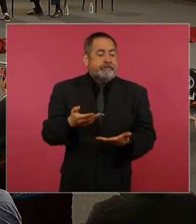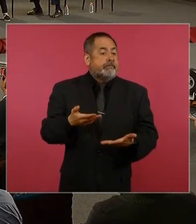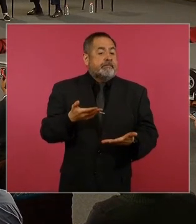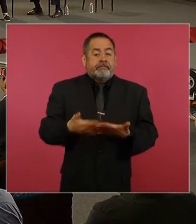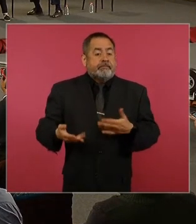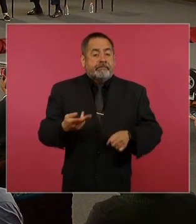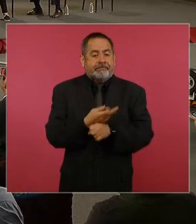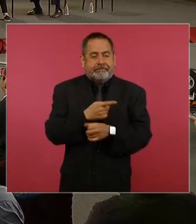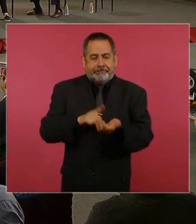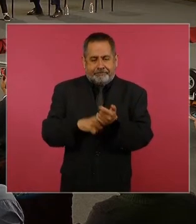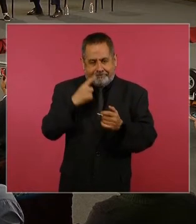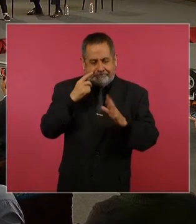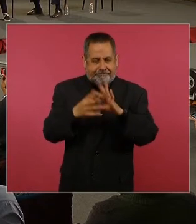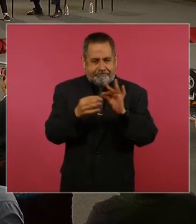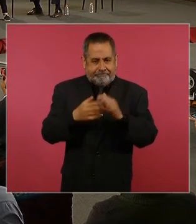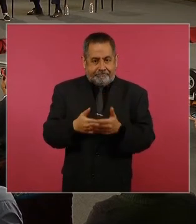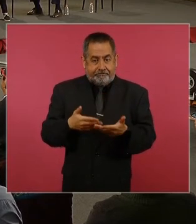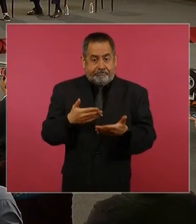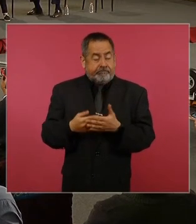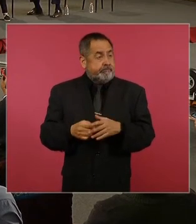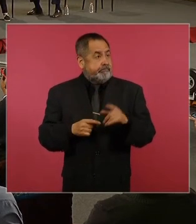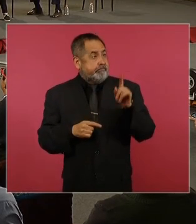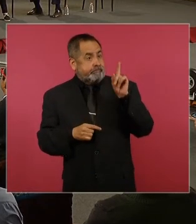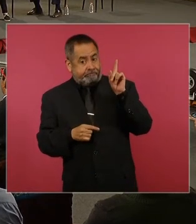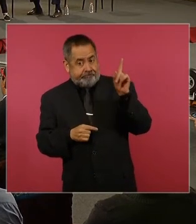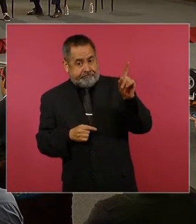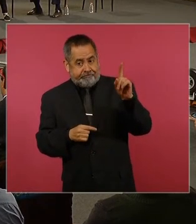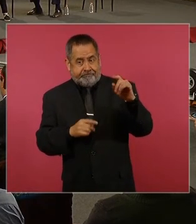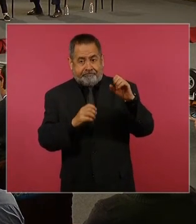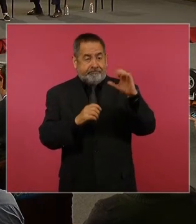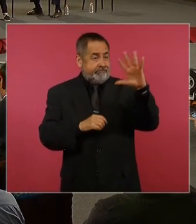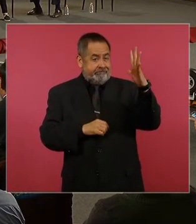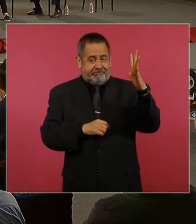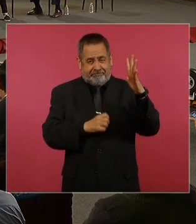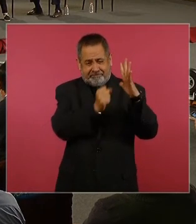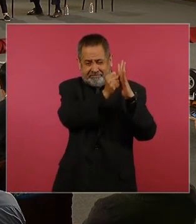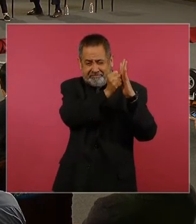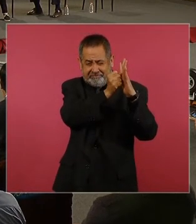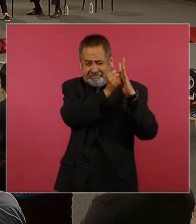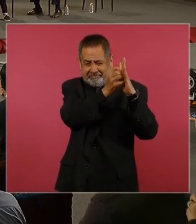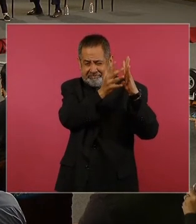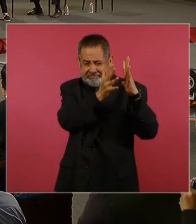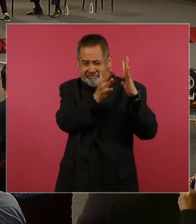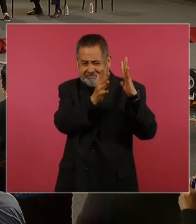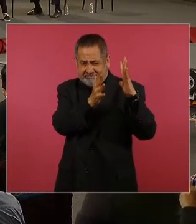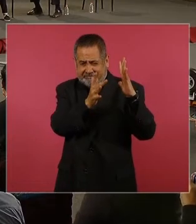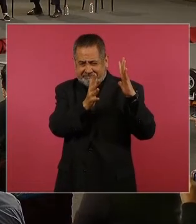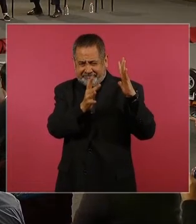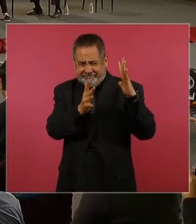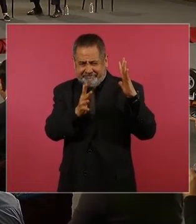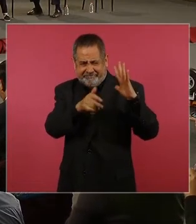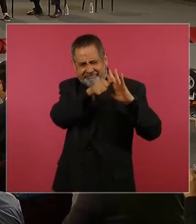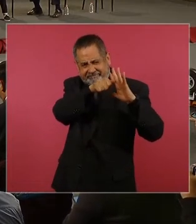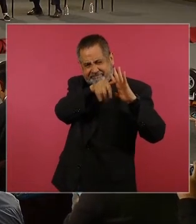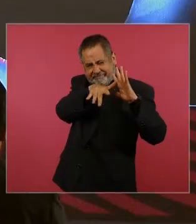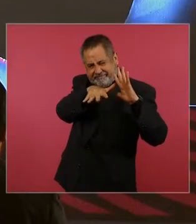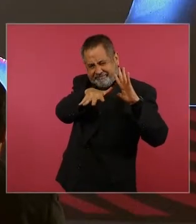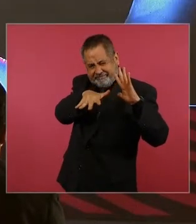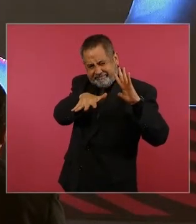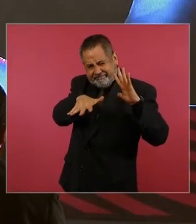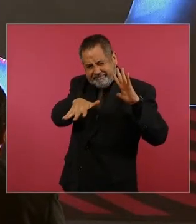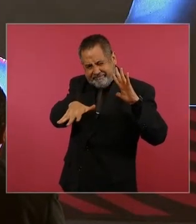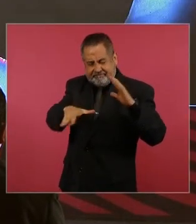porque gracias a la actividad, digamos, magnética del Sol, suceden eventos ahí que luego tienen